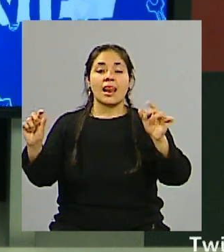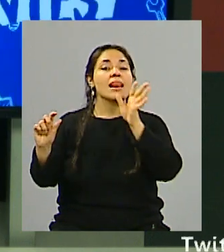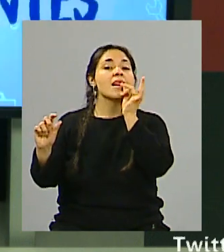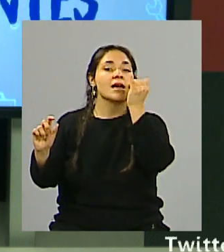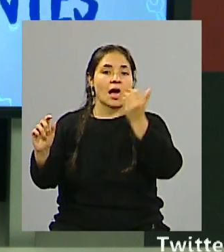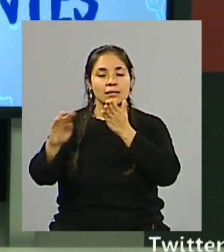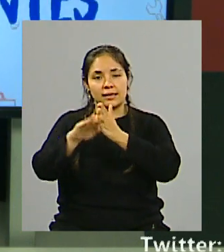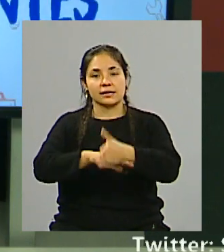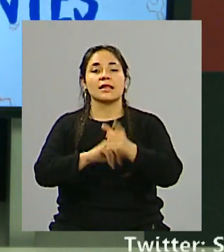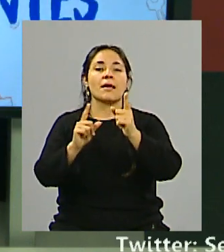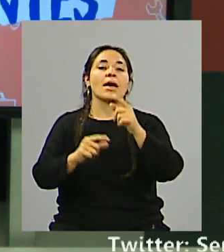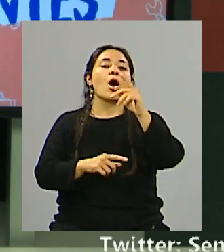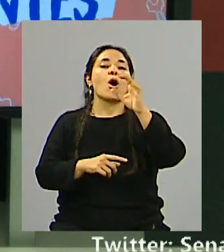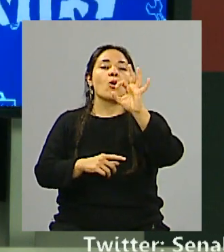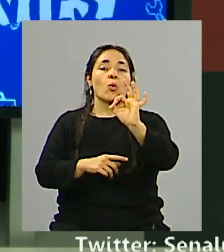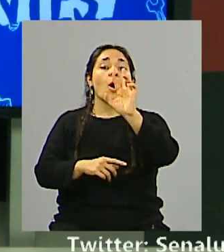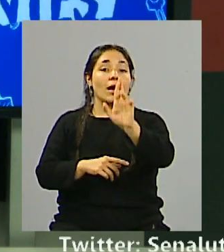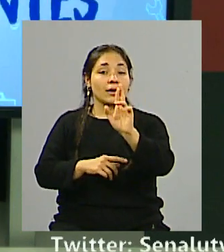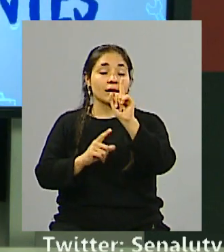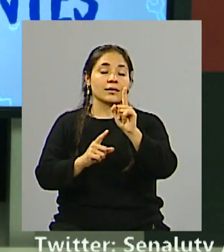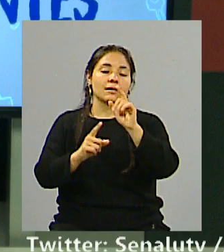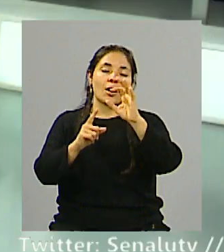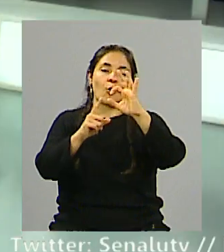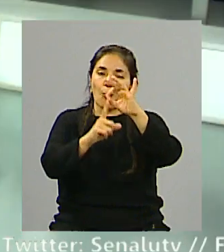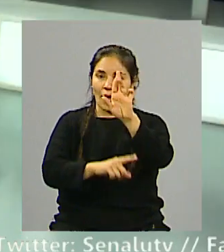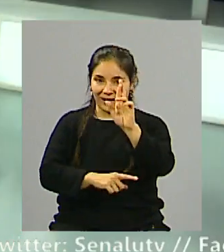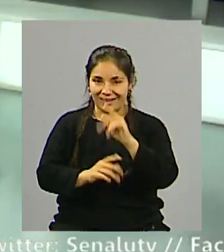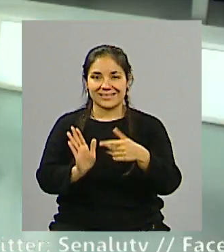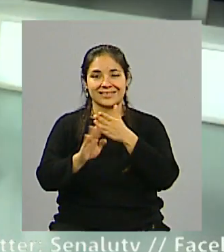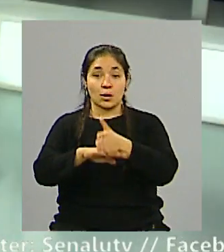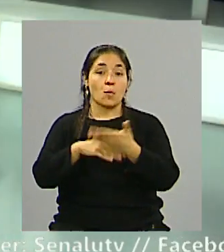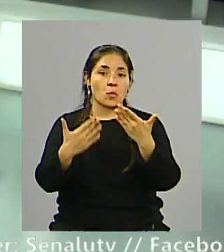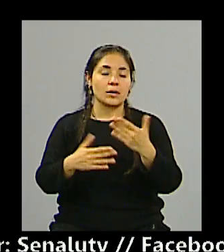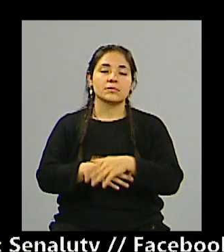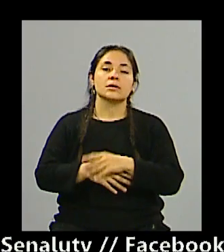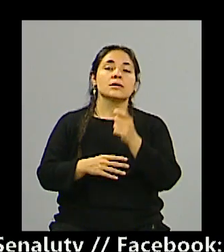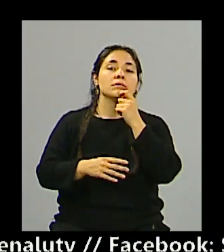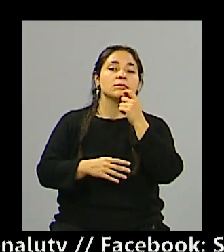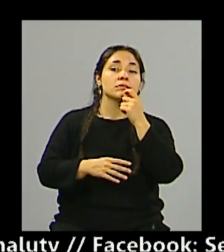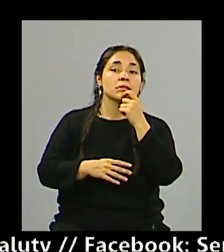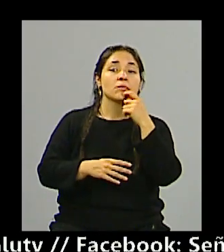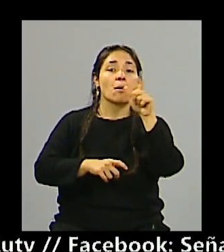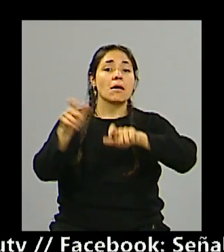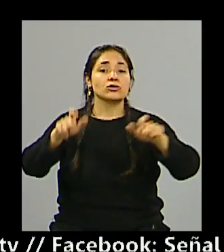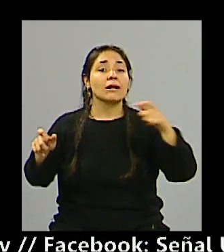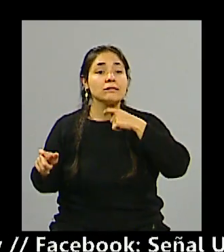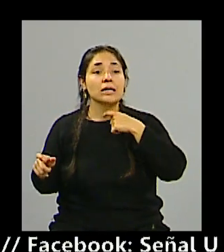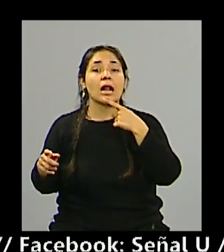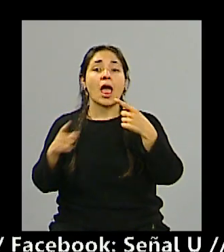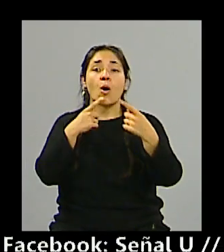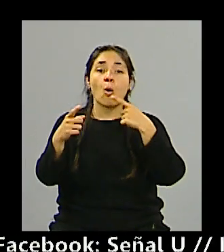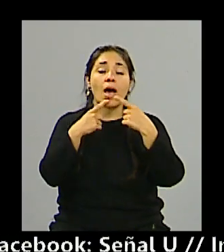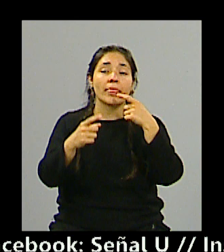ingresar o un QR también para poder acceder a la encuesta. ¿Cómo los buscamos en las redes para aquellas que quieran por ahí sumarse a la encuesta y poder llenar ese